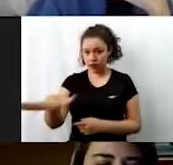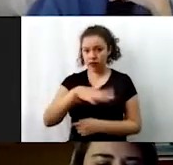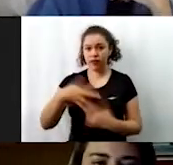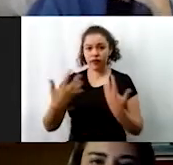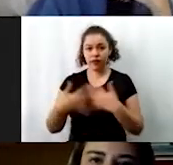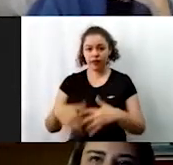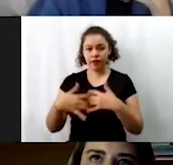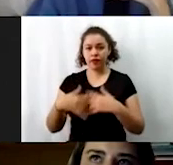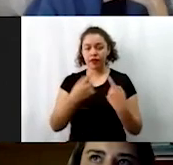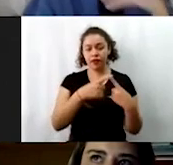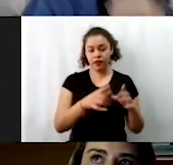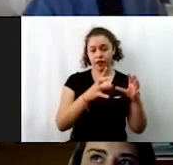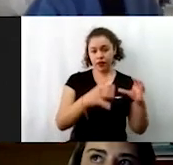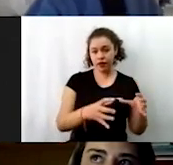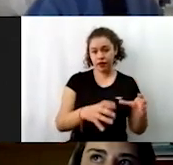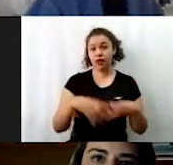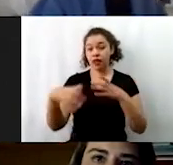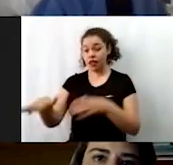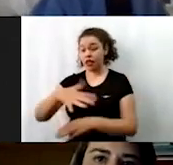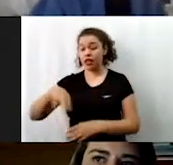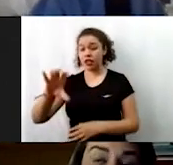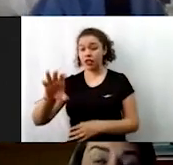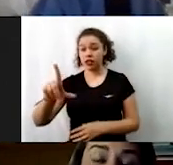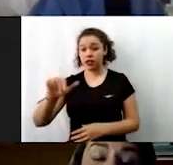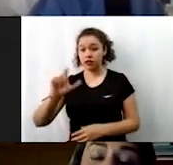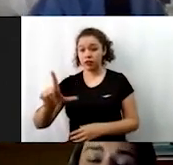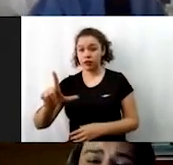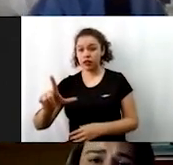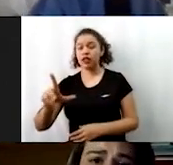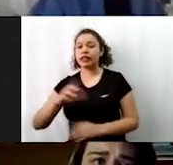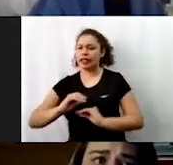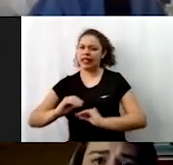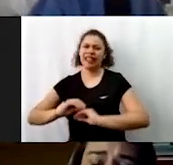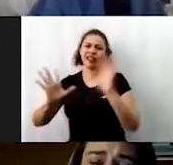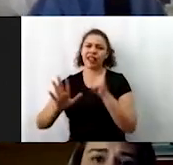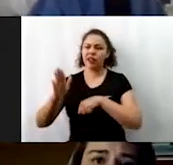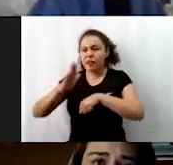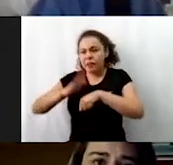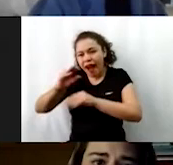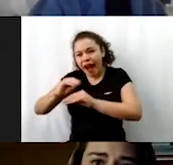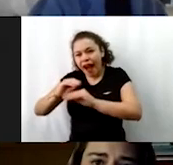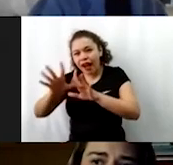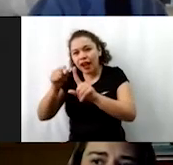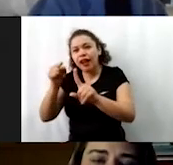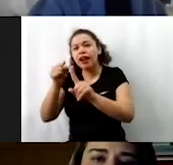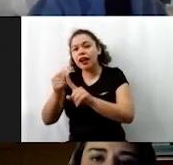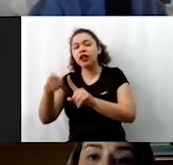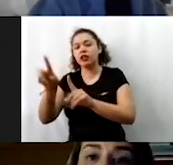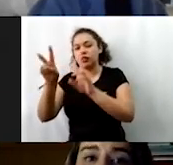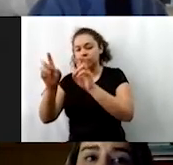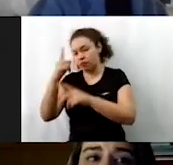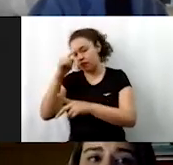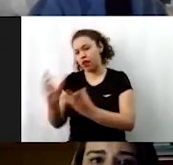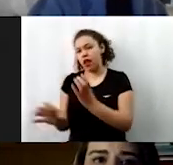las organizaciones de la sociedad civil sí tienen claro, o al menos un poco más claro, cuál es su rol en temas de incidencia. Entonces, no